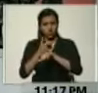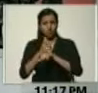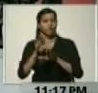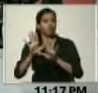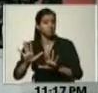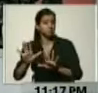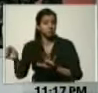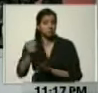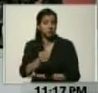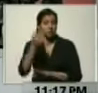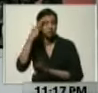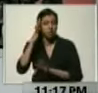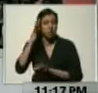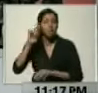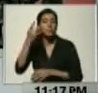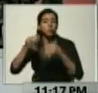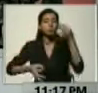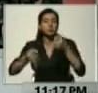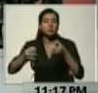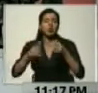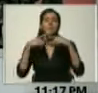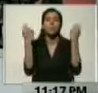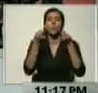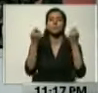Justicia el que se lo estaría haciendo a ellos.